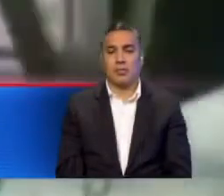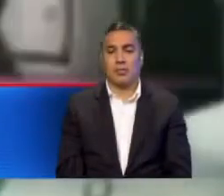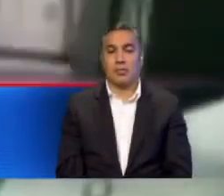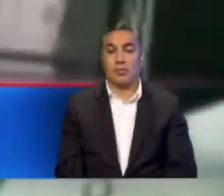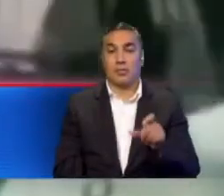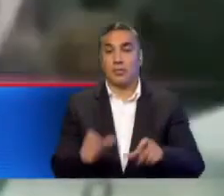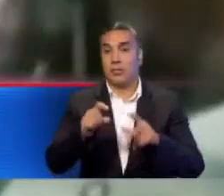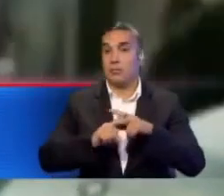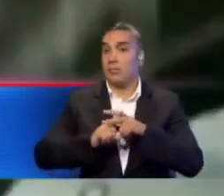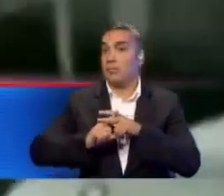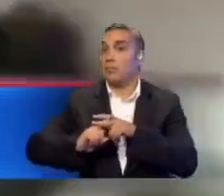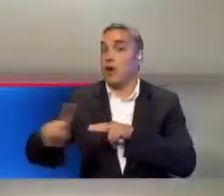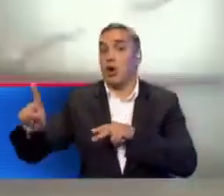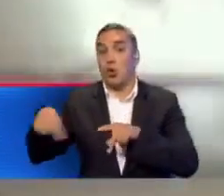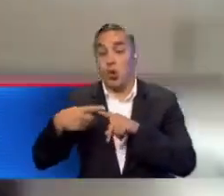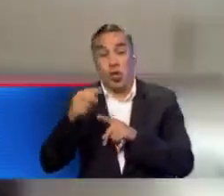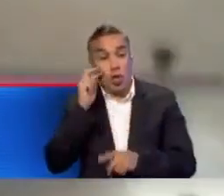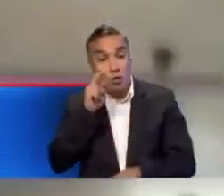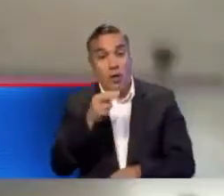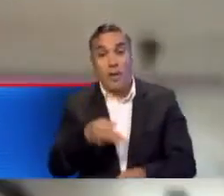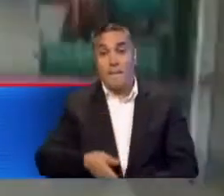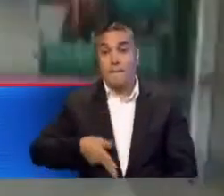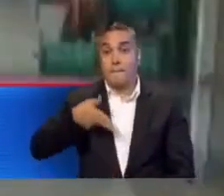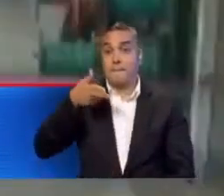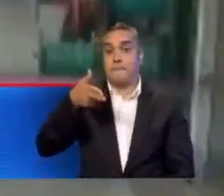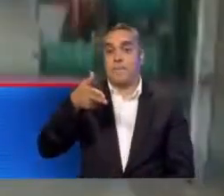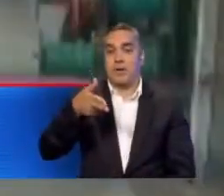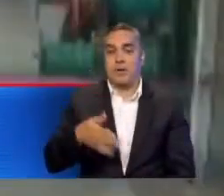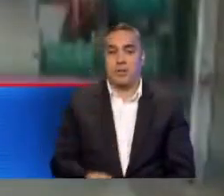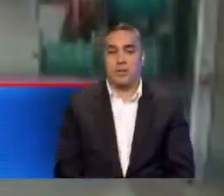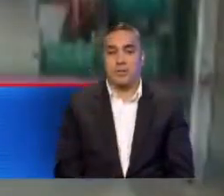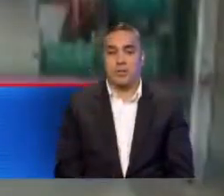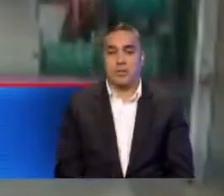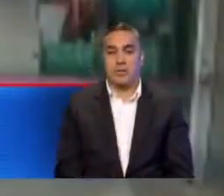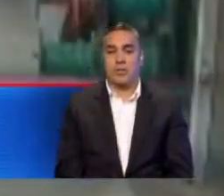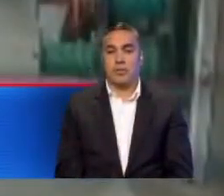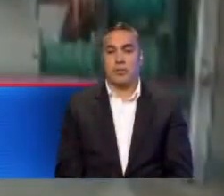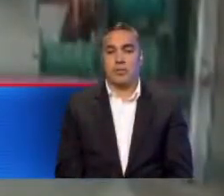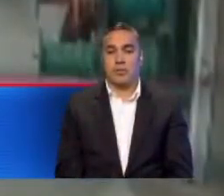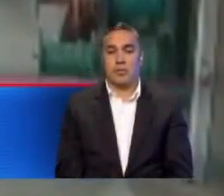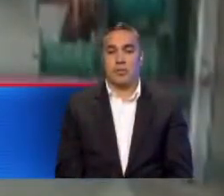Los clientes salen asustados al ver armas de fuego.